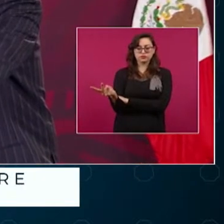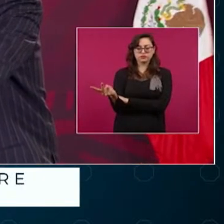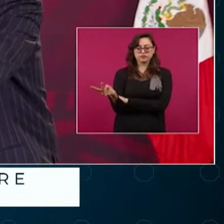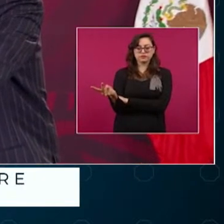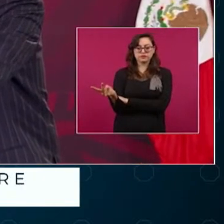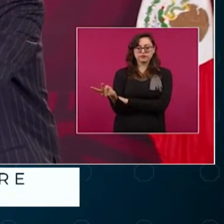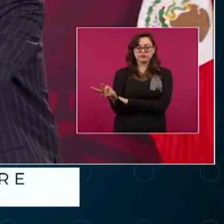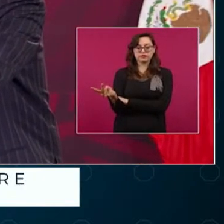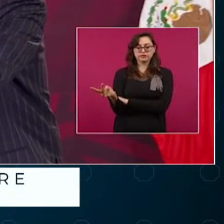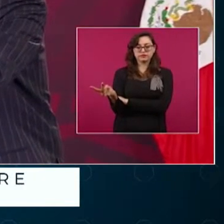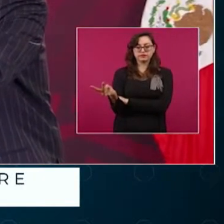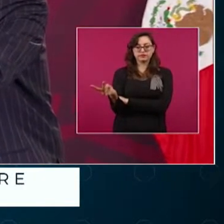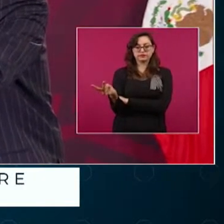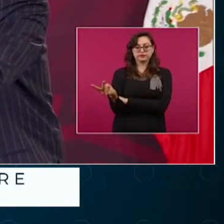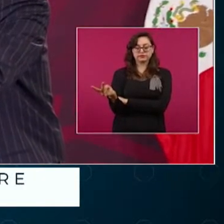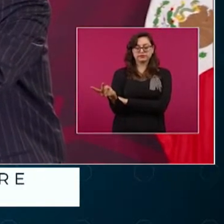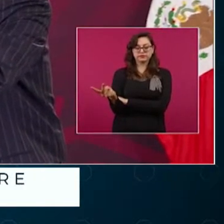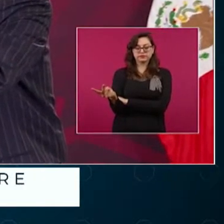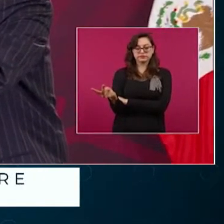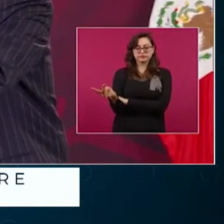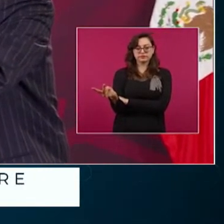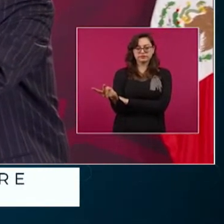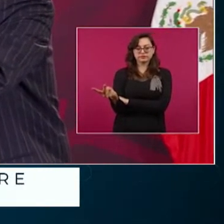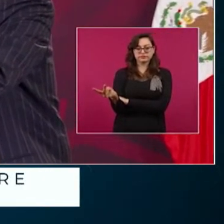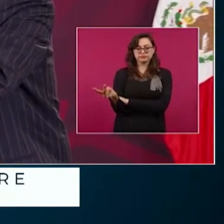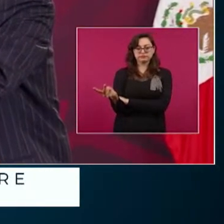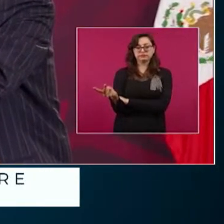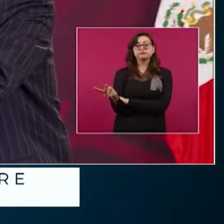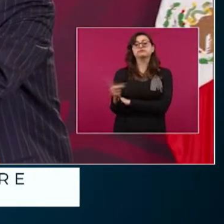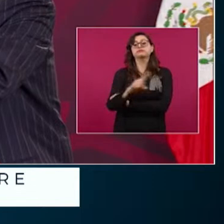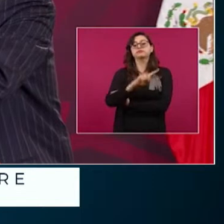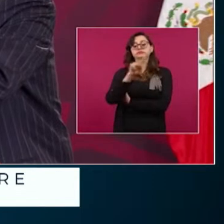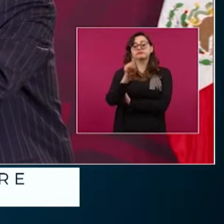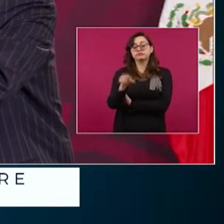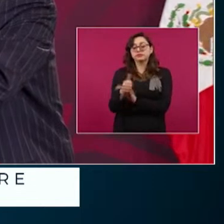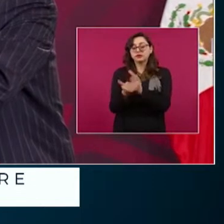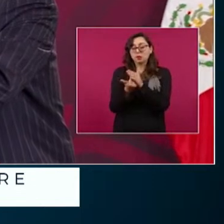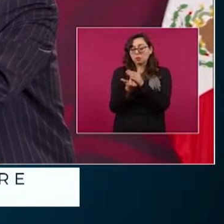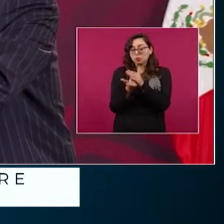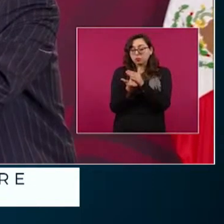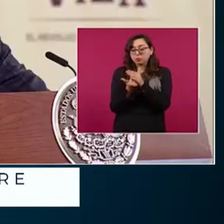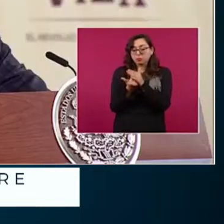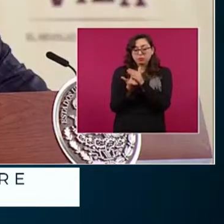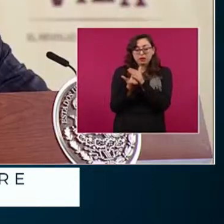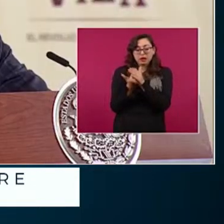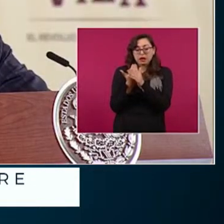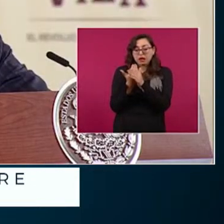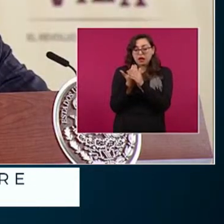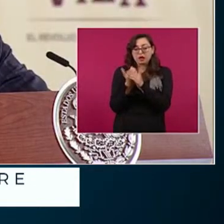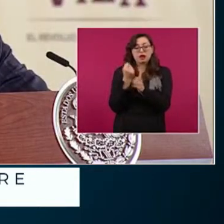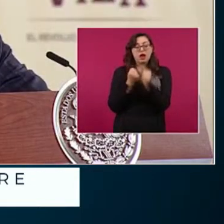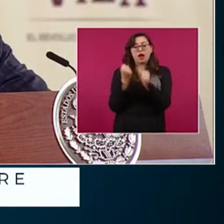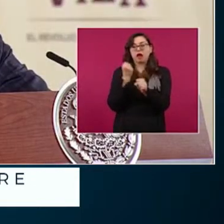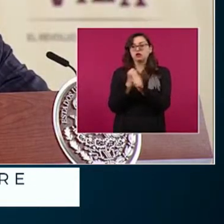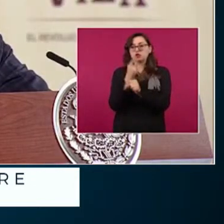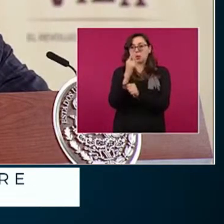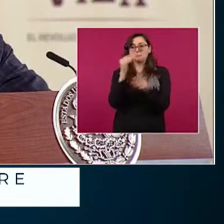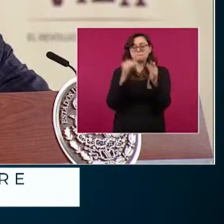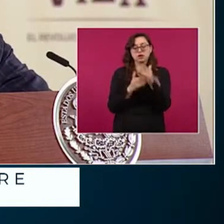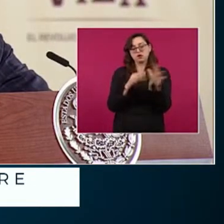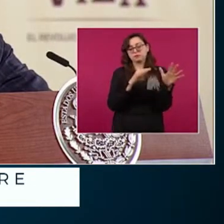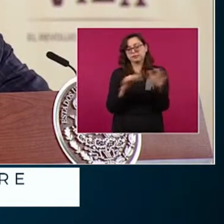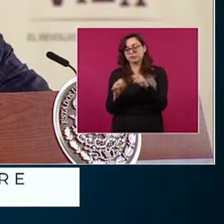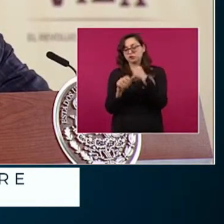También acusó que en sexenios pasados el Poder Judicial estaba subordinado al Poder Ejecutivo. Además, recordó que en el sexenio de Felipe